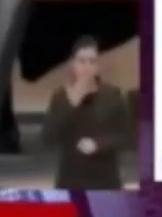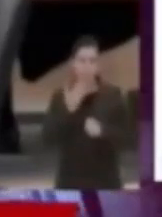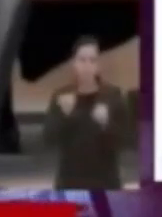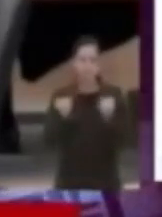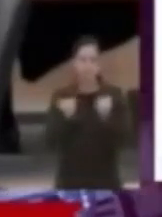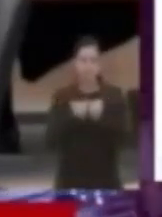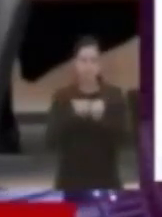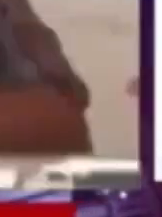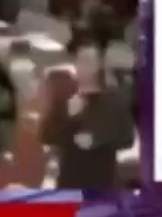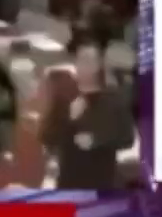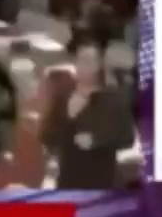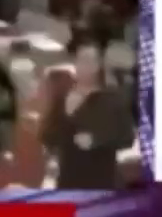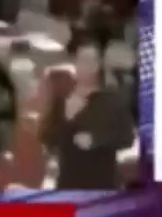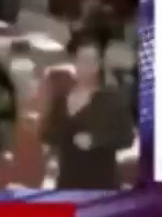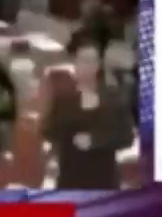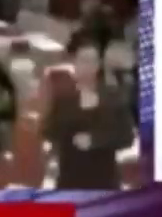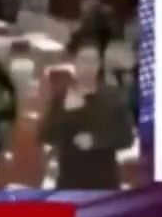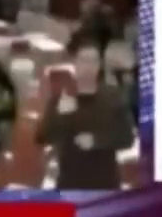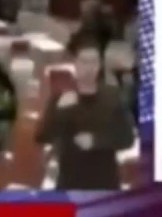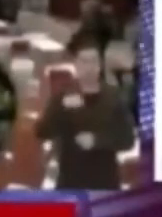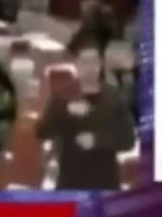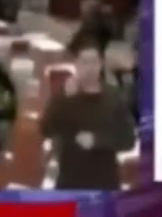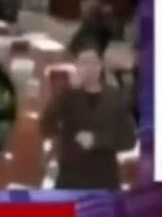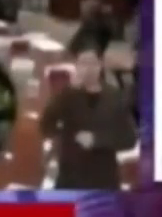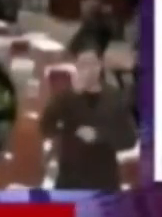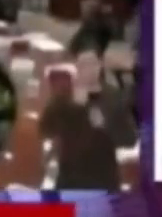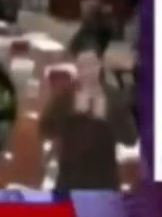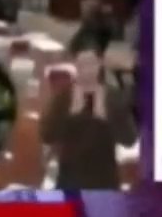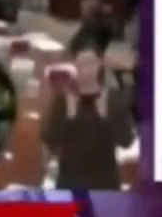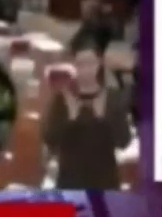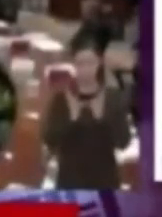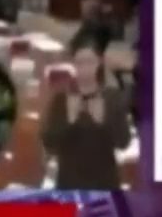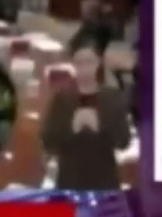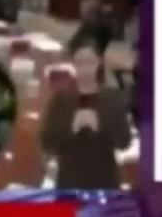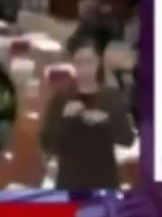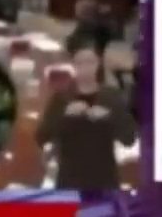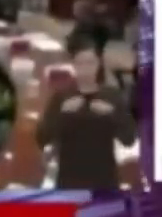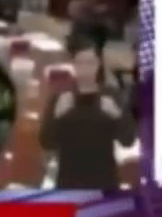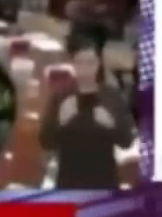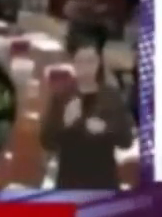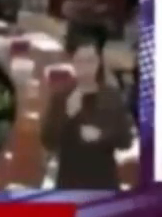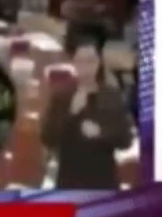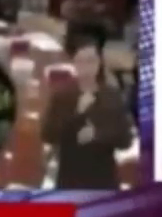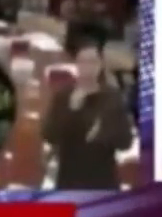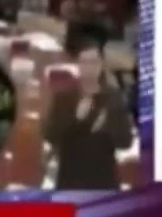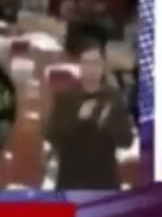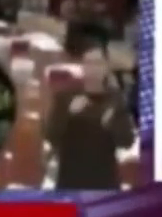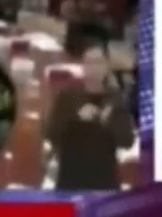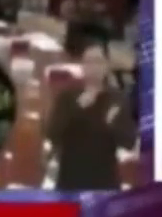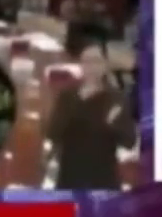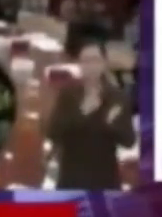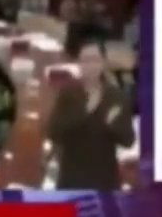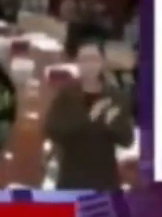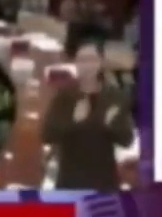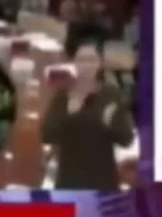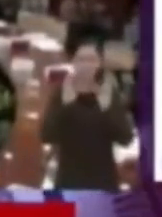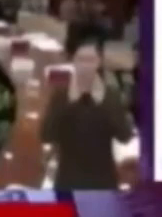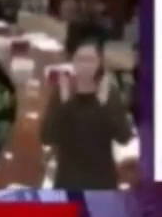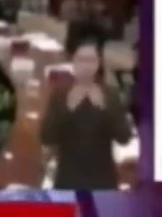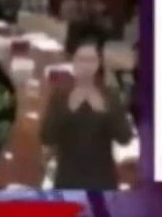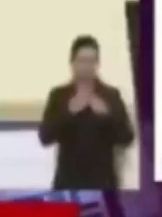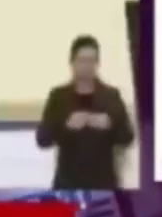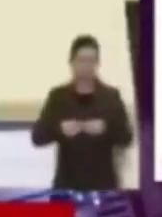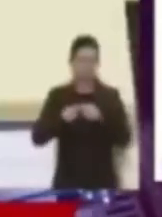los últimos años, y me parece que es muy evidente. De hecho, el pacto es en muchos sentidos